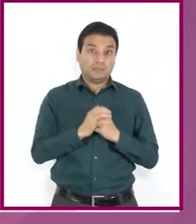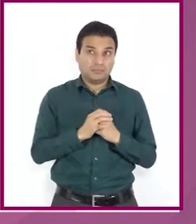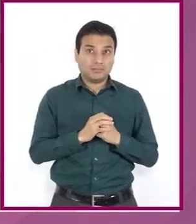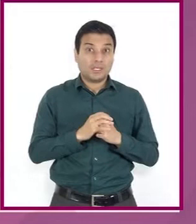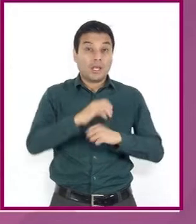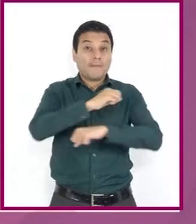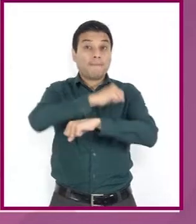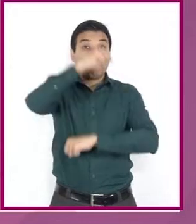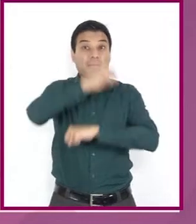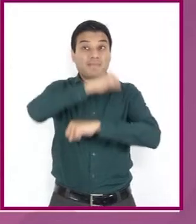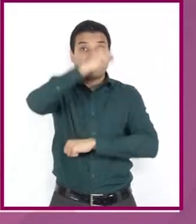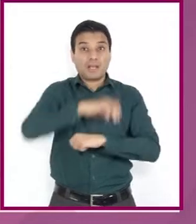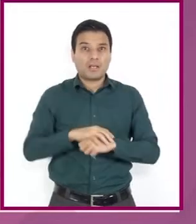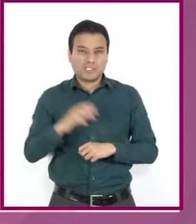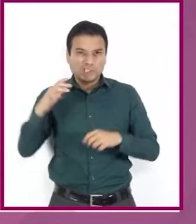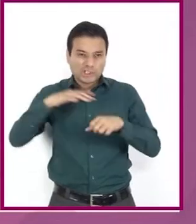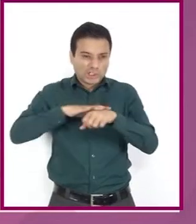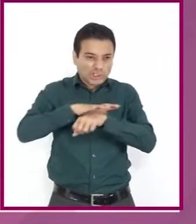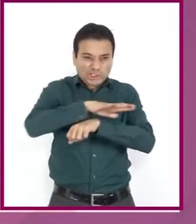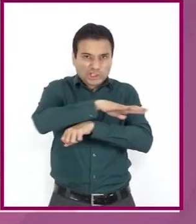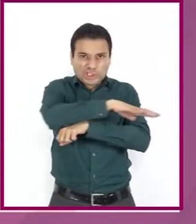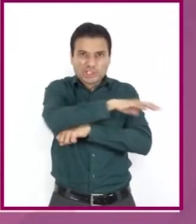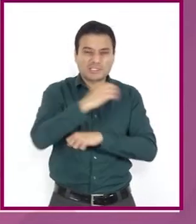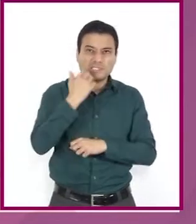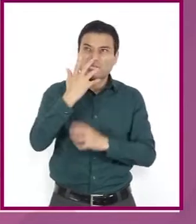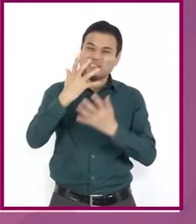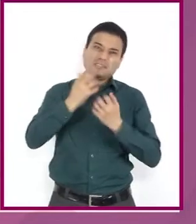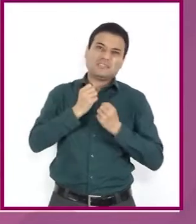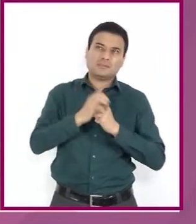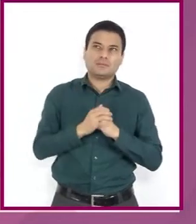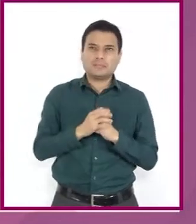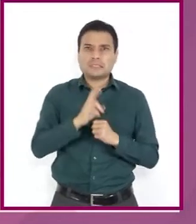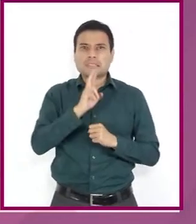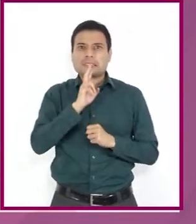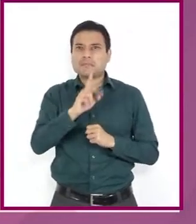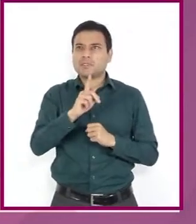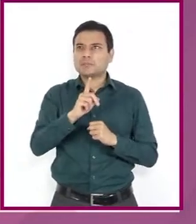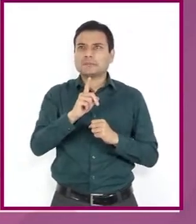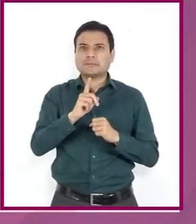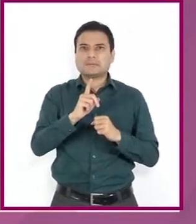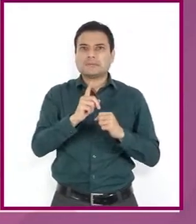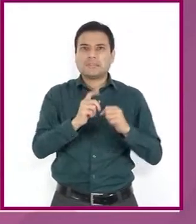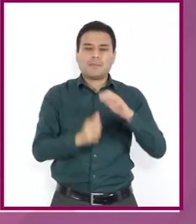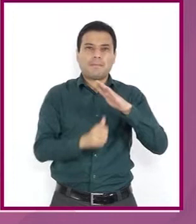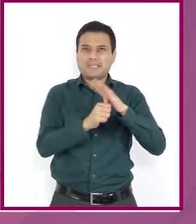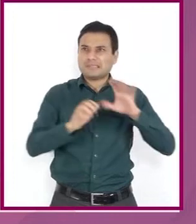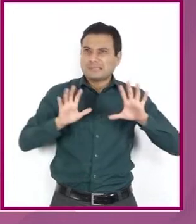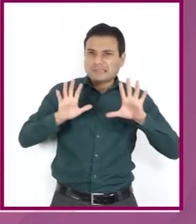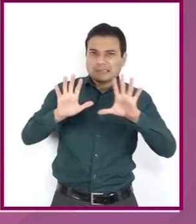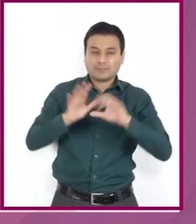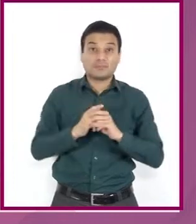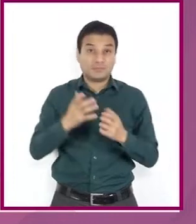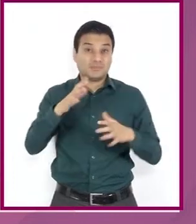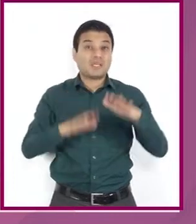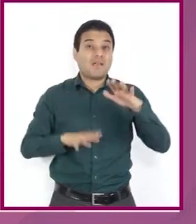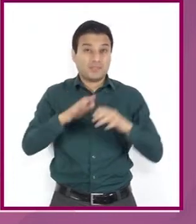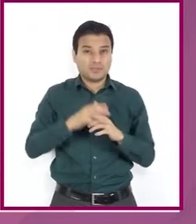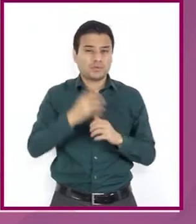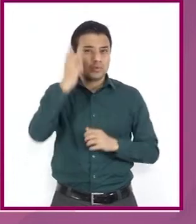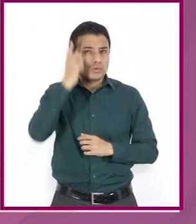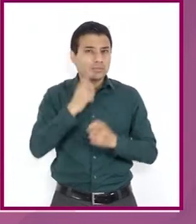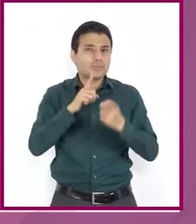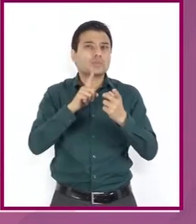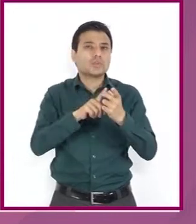ventana. Hasta la cubrió completamente con un mueble y a veces lo encontraban dormido en la tina del